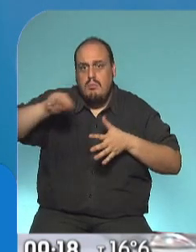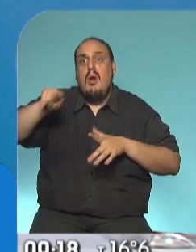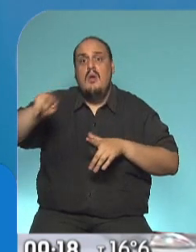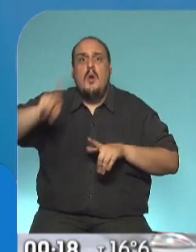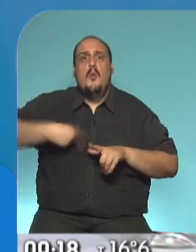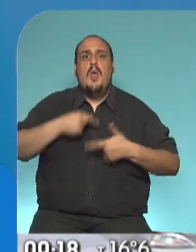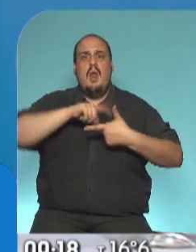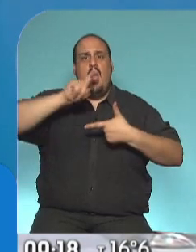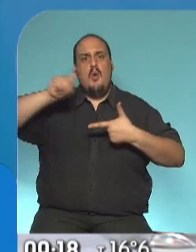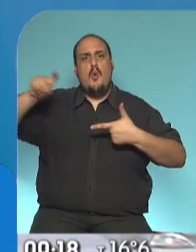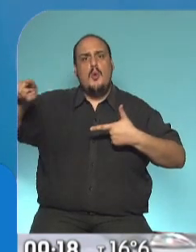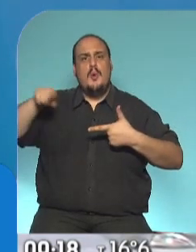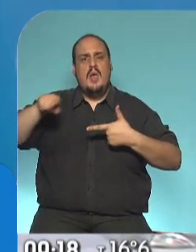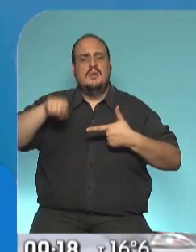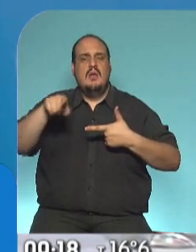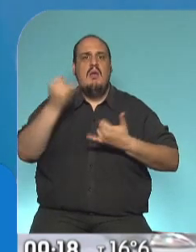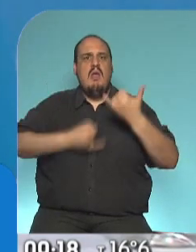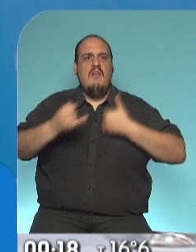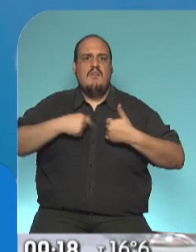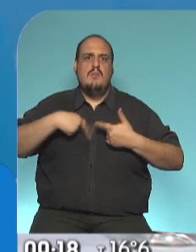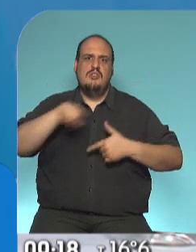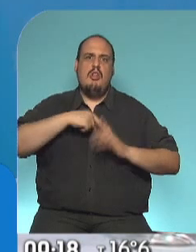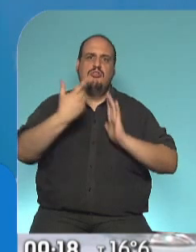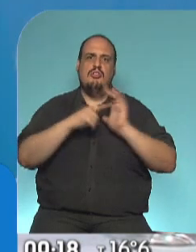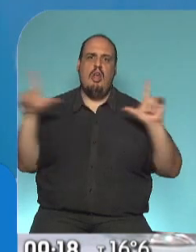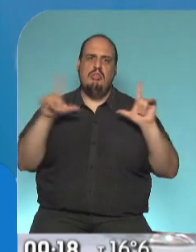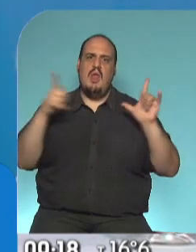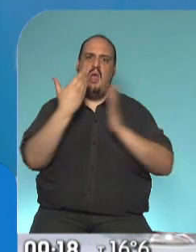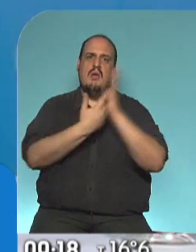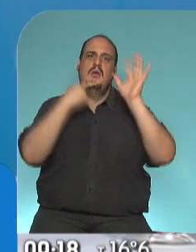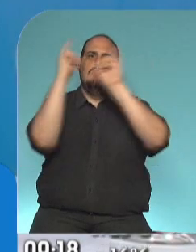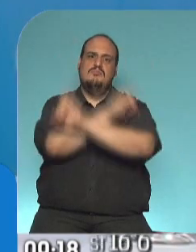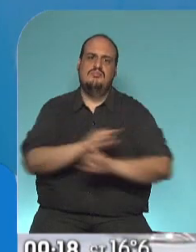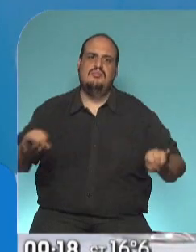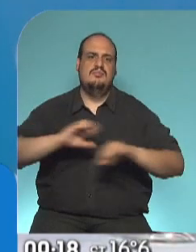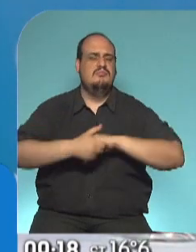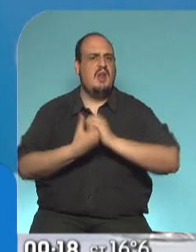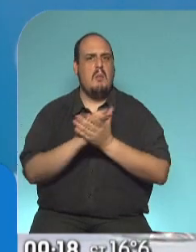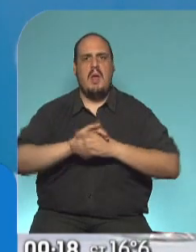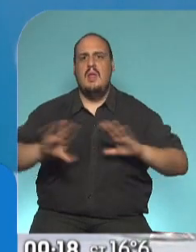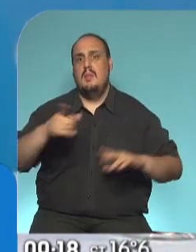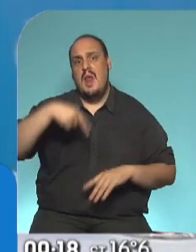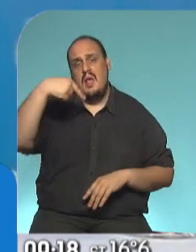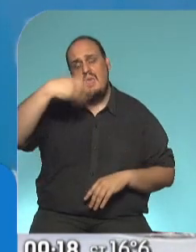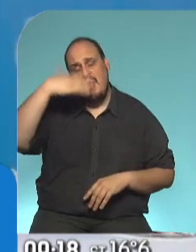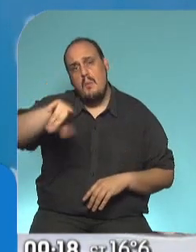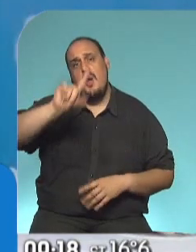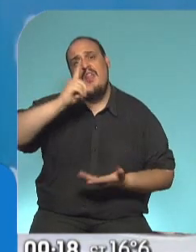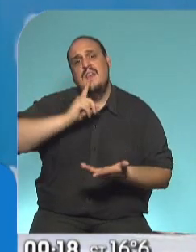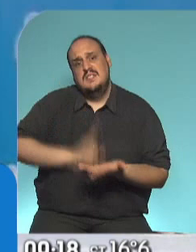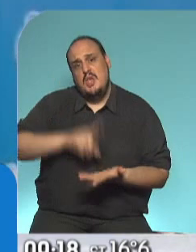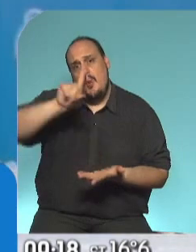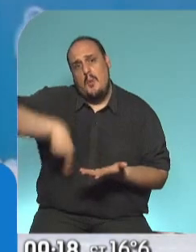cada una de las informaciones que se brindan en forma oportuna en forma transparente para tomar decisiones para tener esa